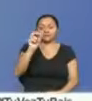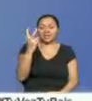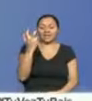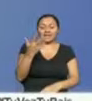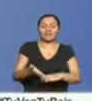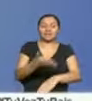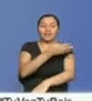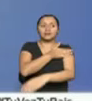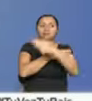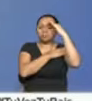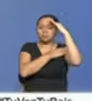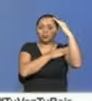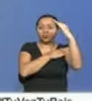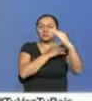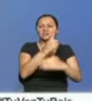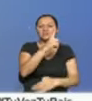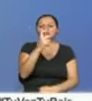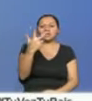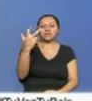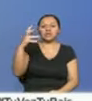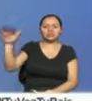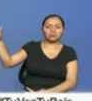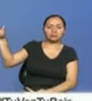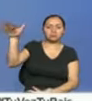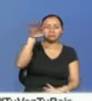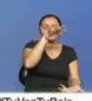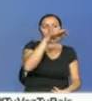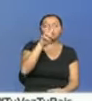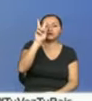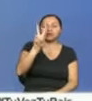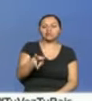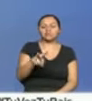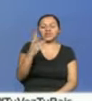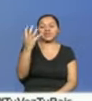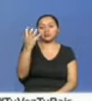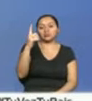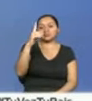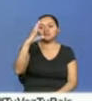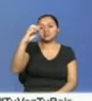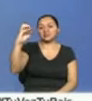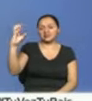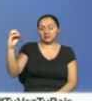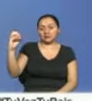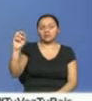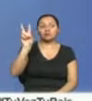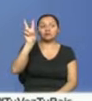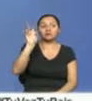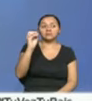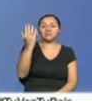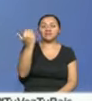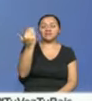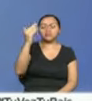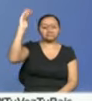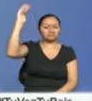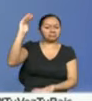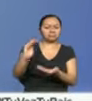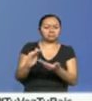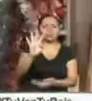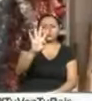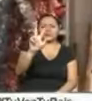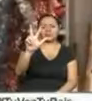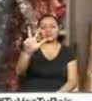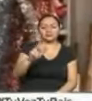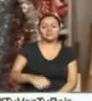policía decomisó 113 sacos de musgo. En 2014 fueron 100 sacos, mientras que en 2015 bajaron a